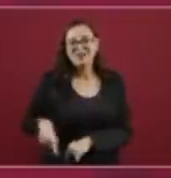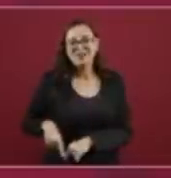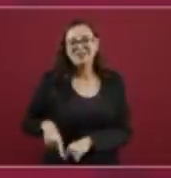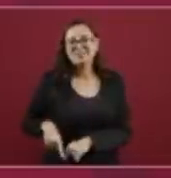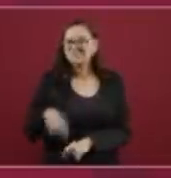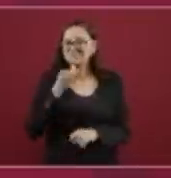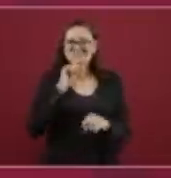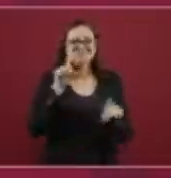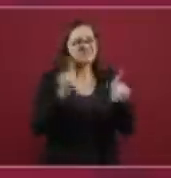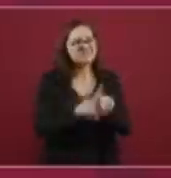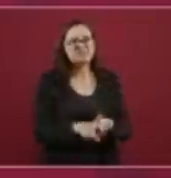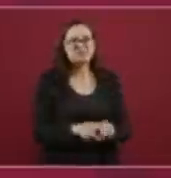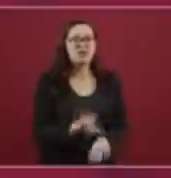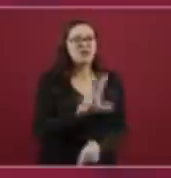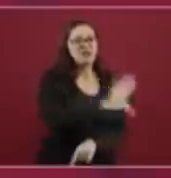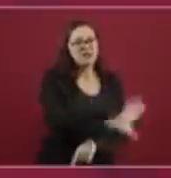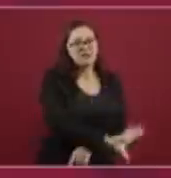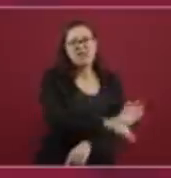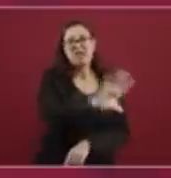a través del gobierno, que no pase